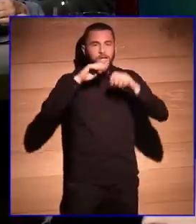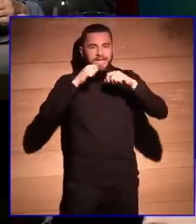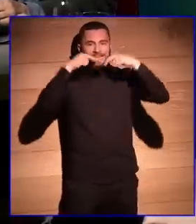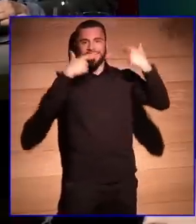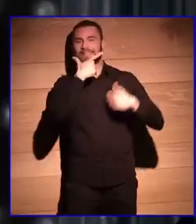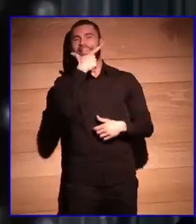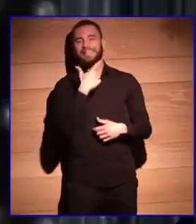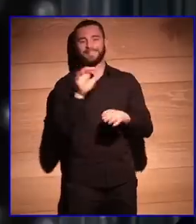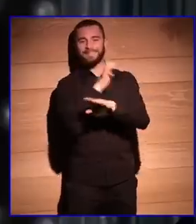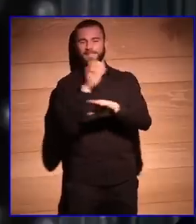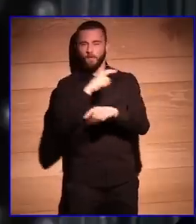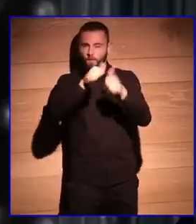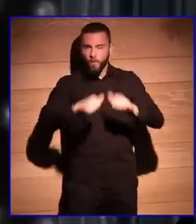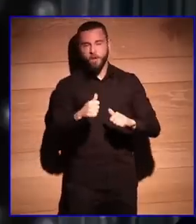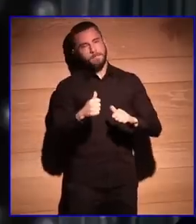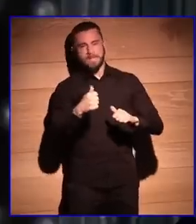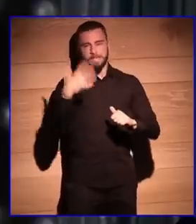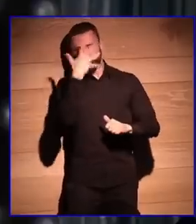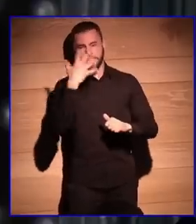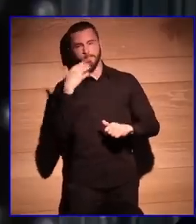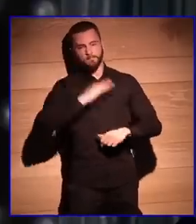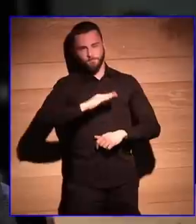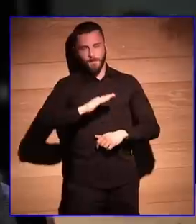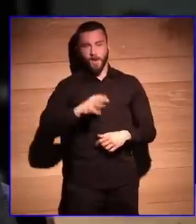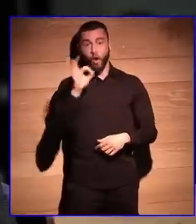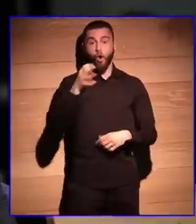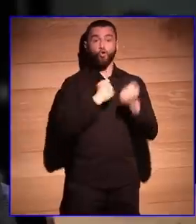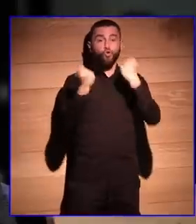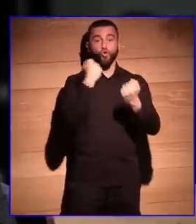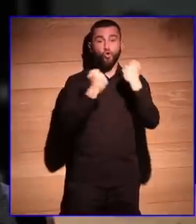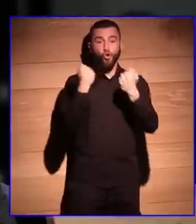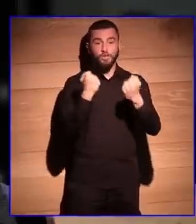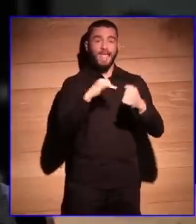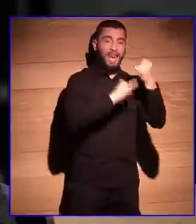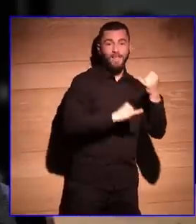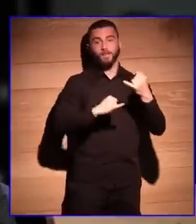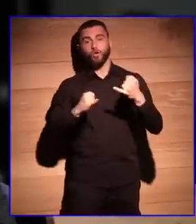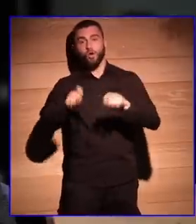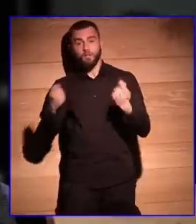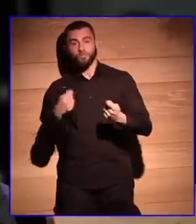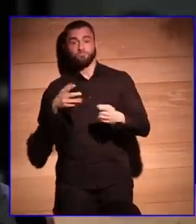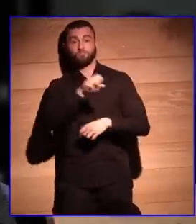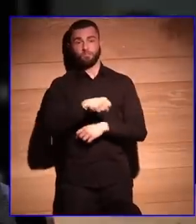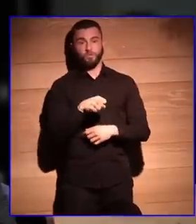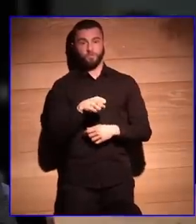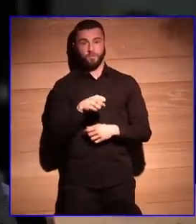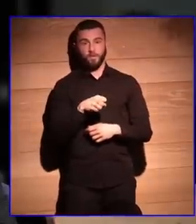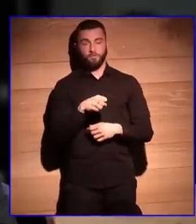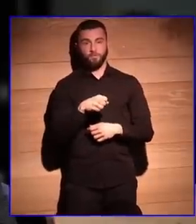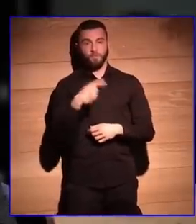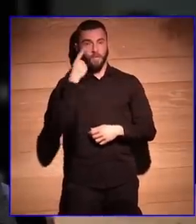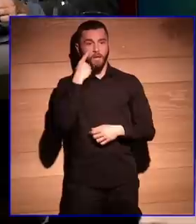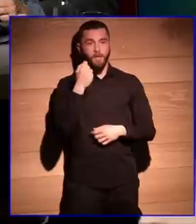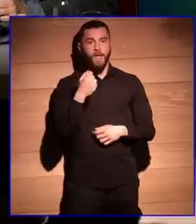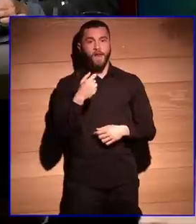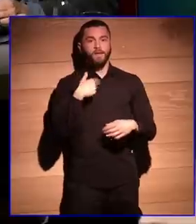y cuyo... Que se compre un coche híbrido. El de la risa sardónica es risitas. Bueno, pero el Pierno de Yuna se ría también. Bueno, pero me entendéis, ¿no? A ver, ¿cómo se ríe